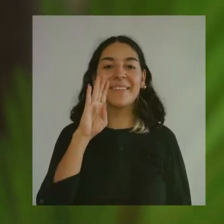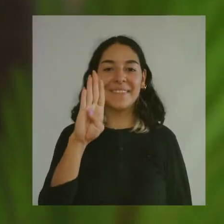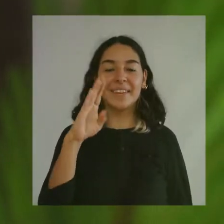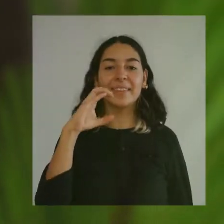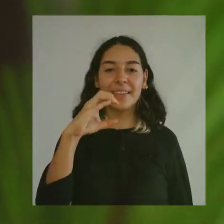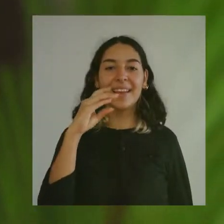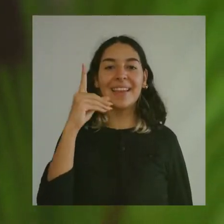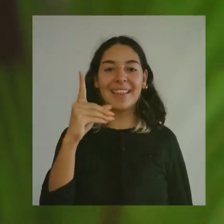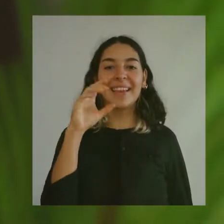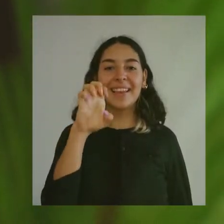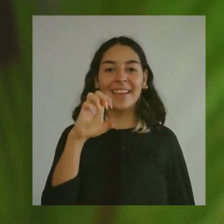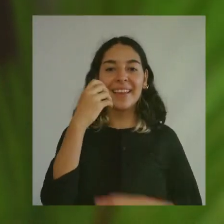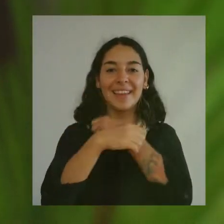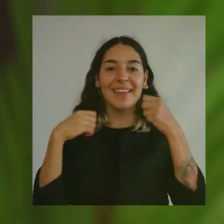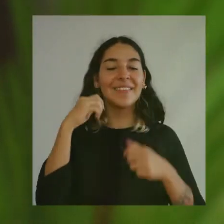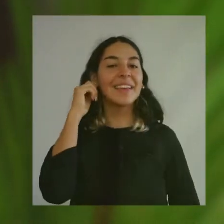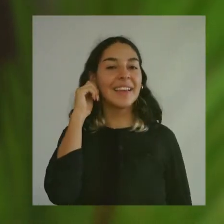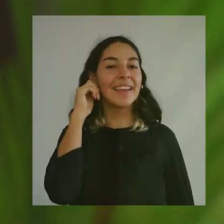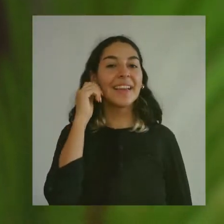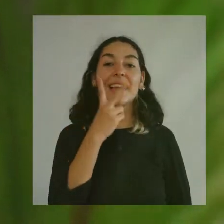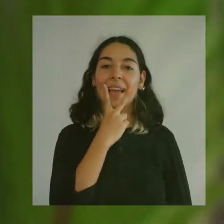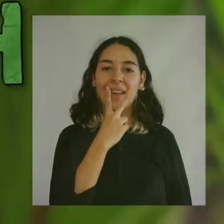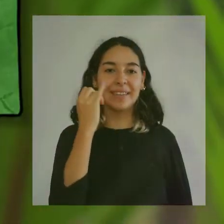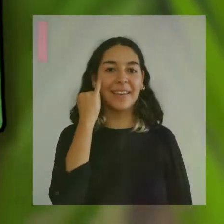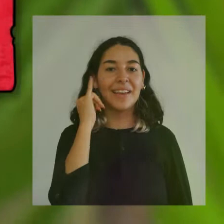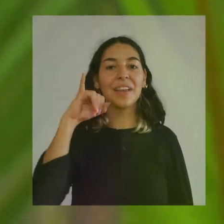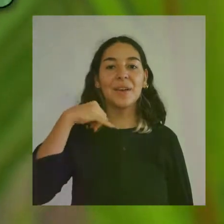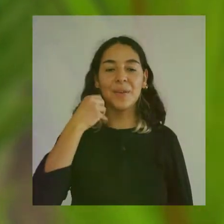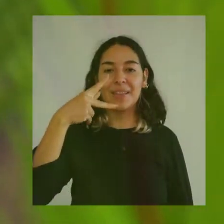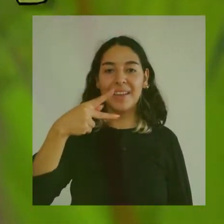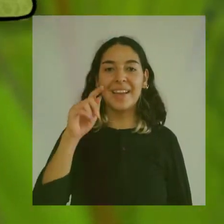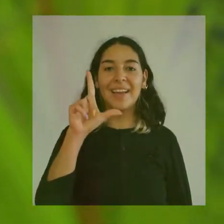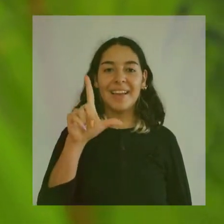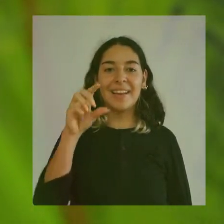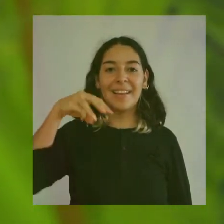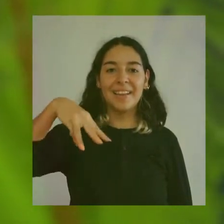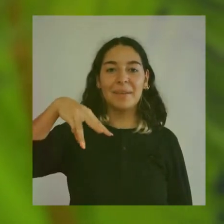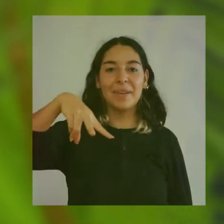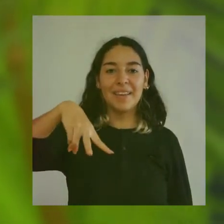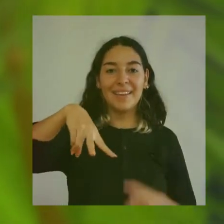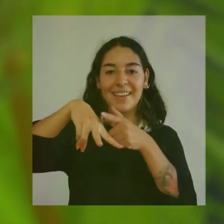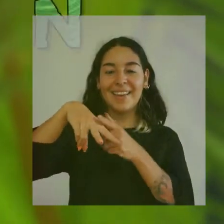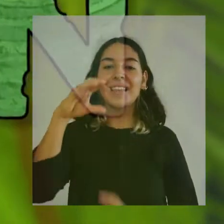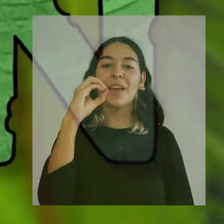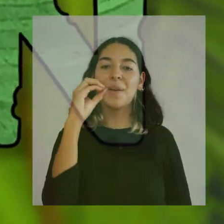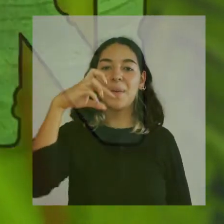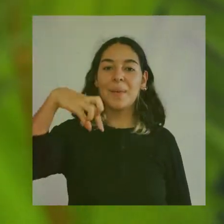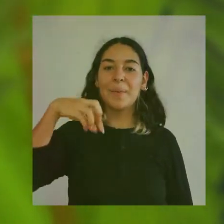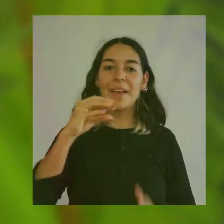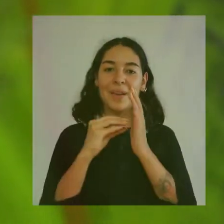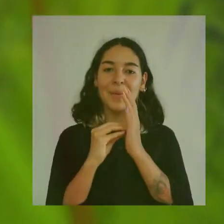A, B, C, D, E, F, G, H, I, J, K, L, M, N,